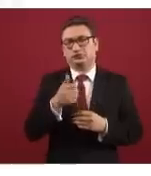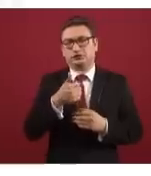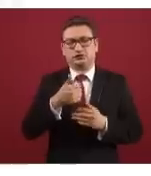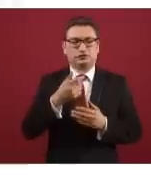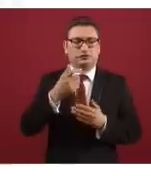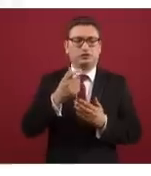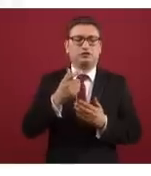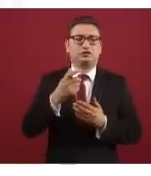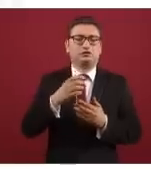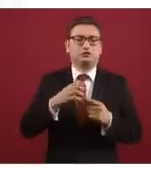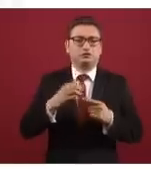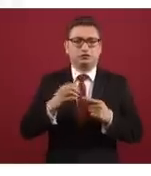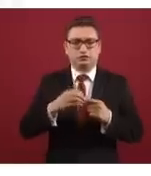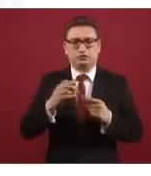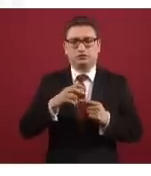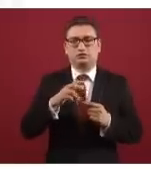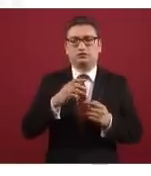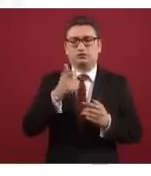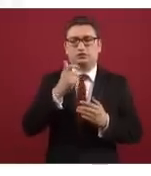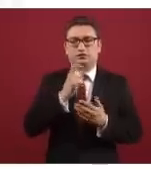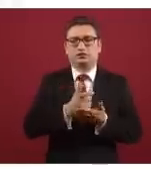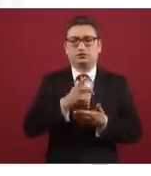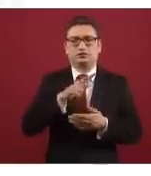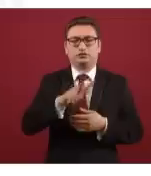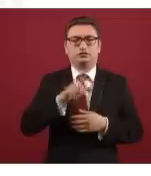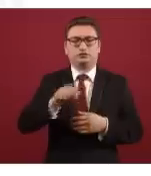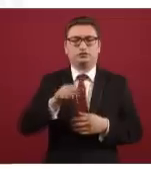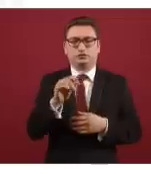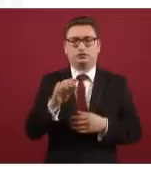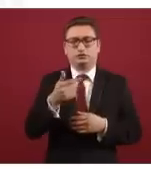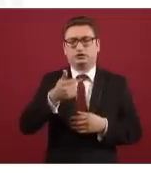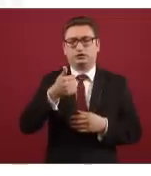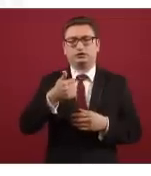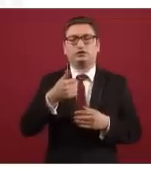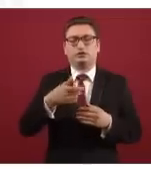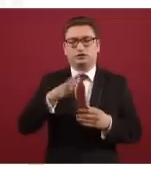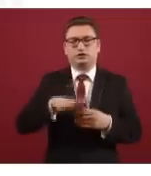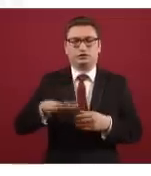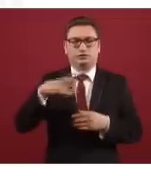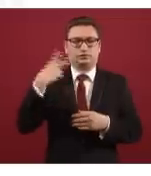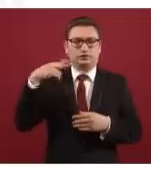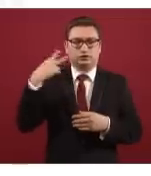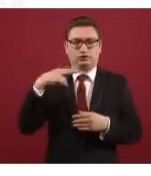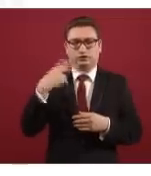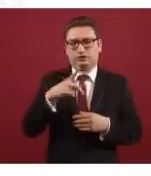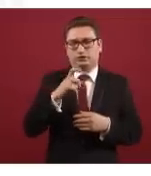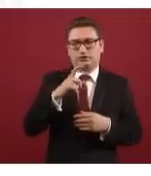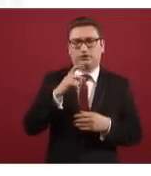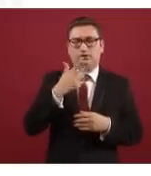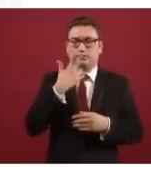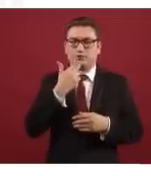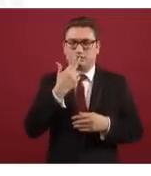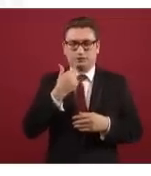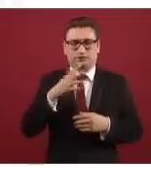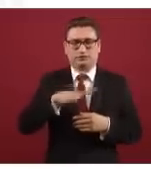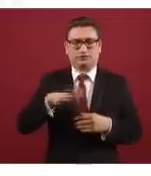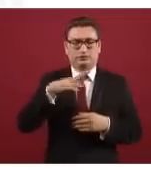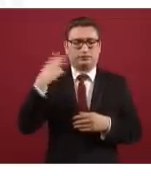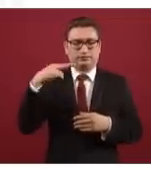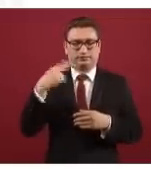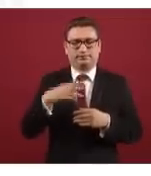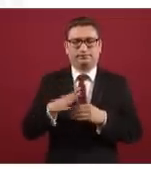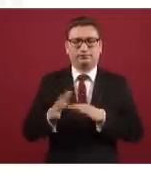litro y 18 pesos 96 centavos por litro al público, en Aguadulce, Veracruz, Superservicio Aguadulce. En el